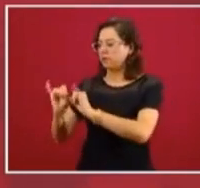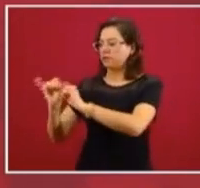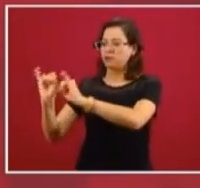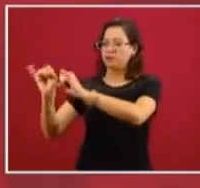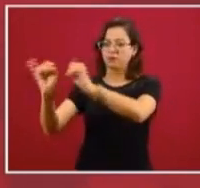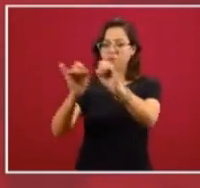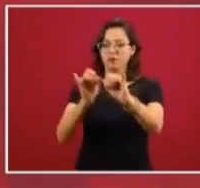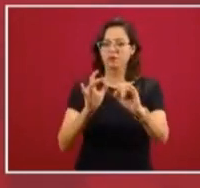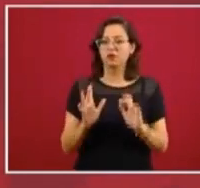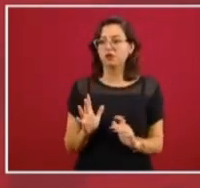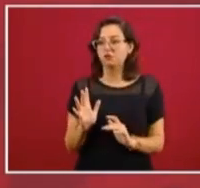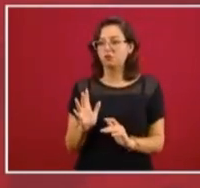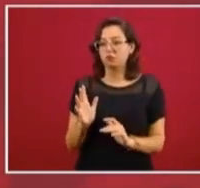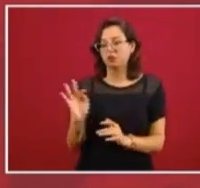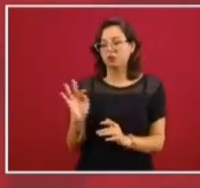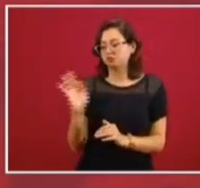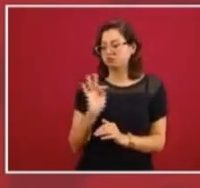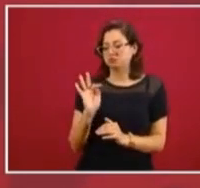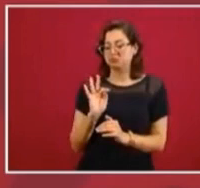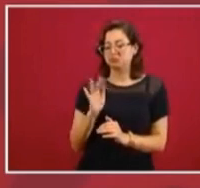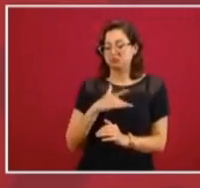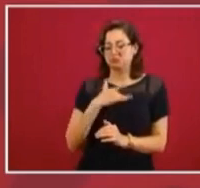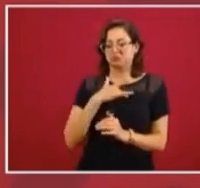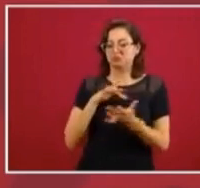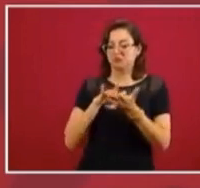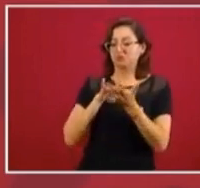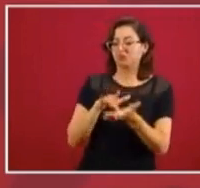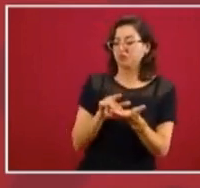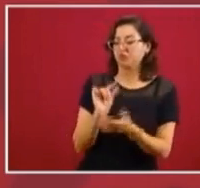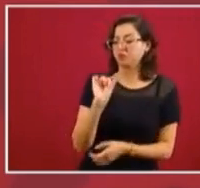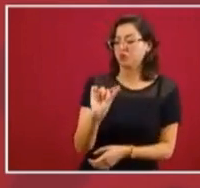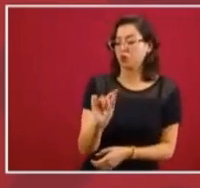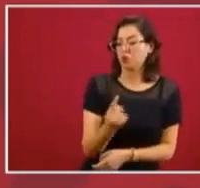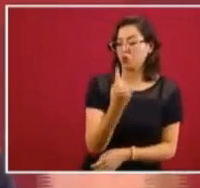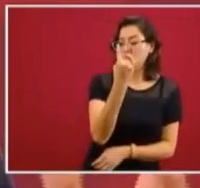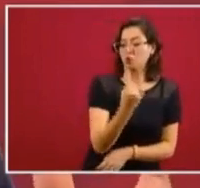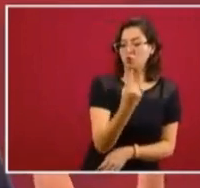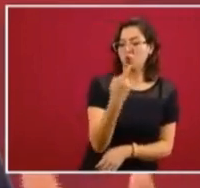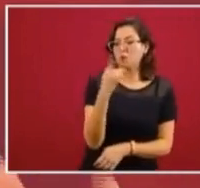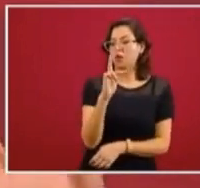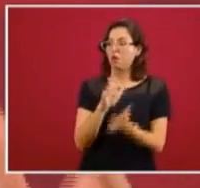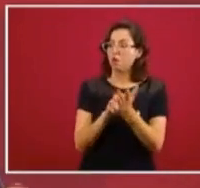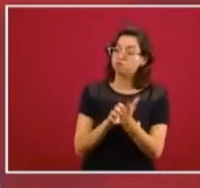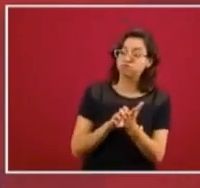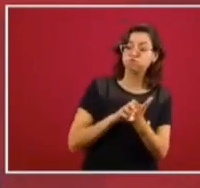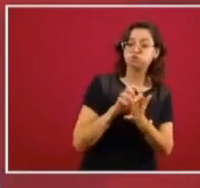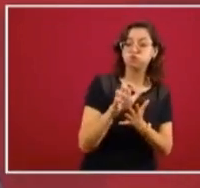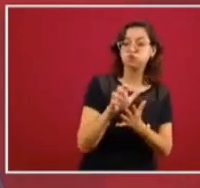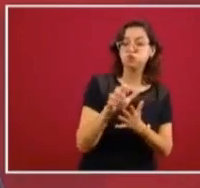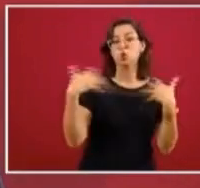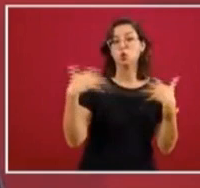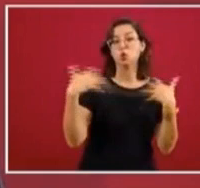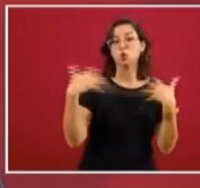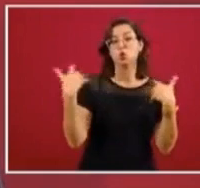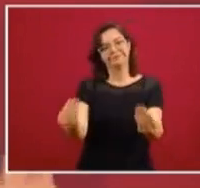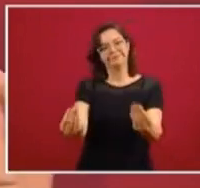identificará el tamaño de su contribución, pero cuando ya las multiplicamos por millones es una contribución extremadamente